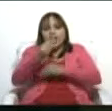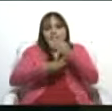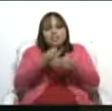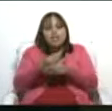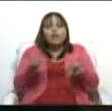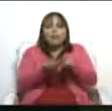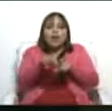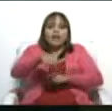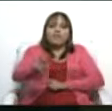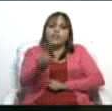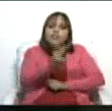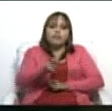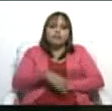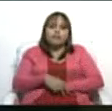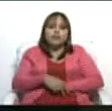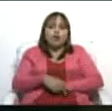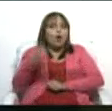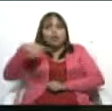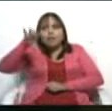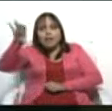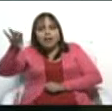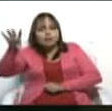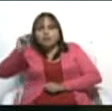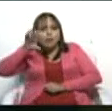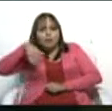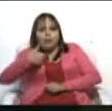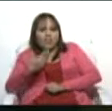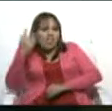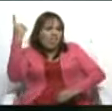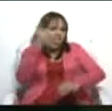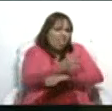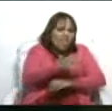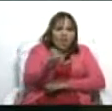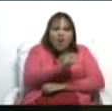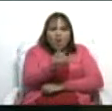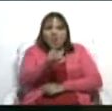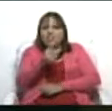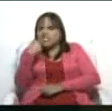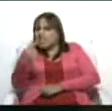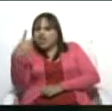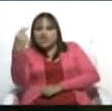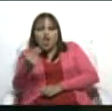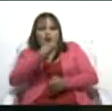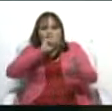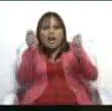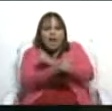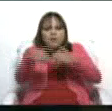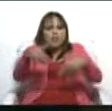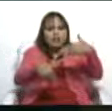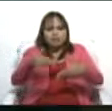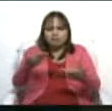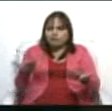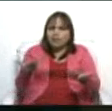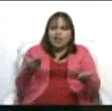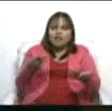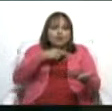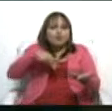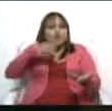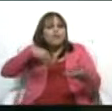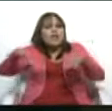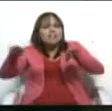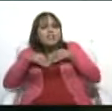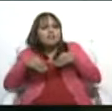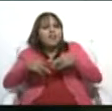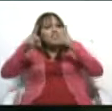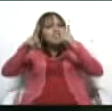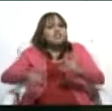Venezuela. Aquí nadie puede venir a estar ni dictando cátedra ni tutelando nada. Aquí no existe tutelaje de ningún tipo que no sea el